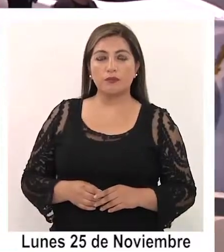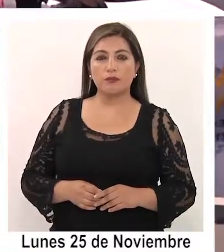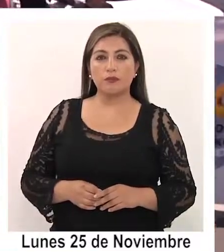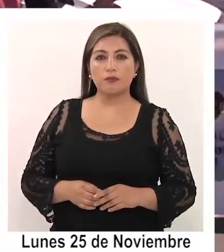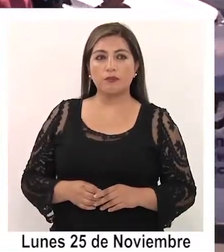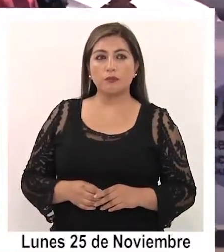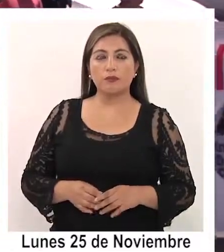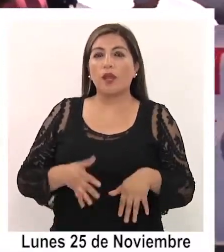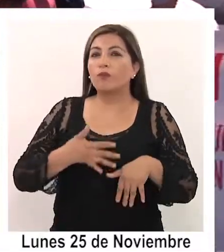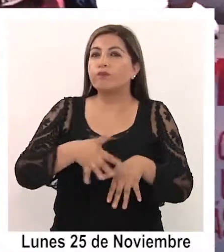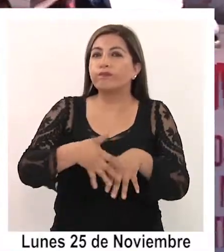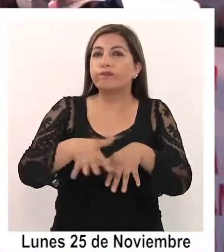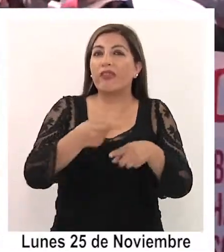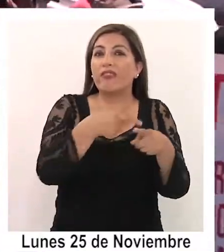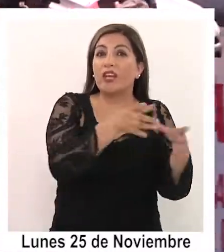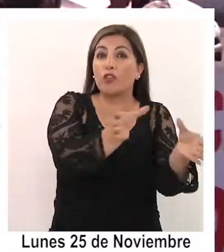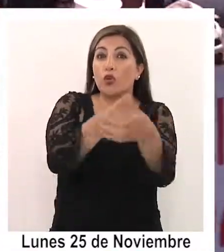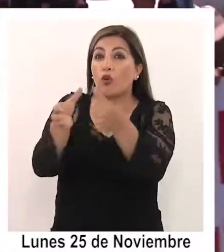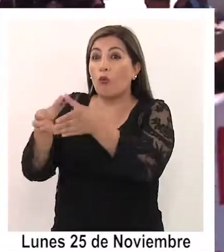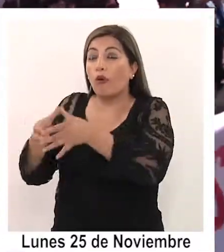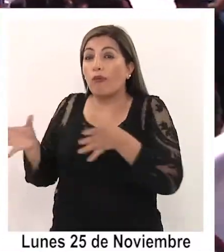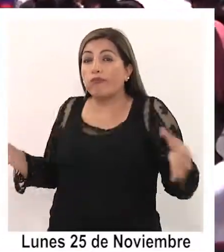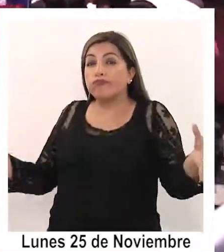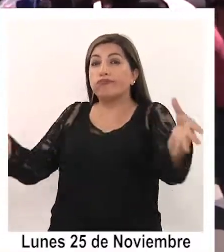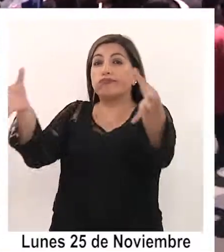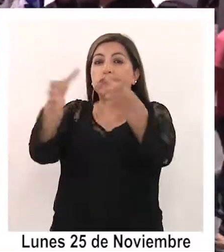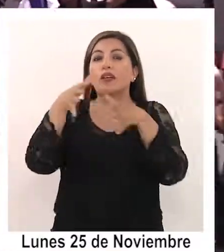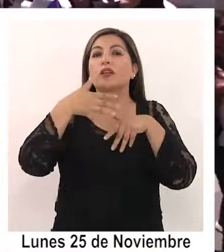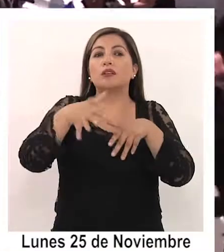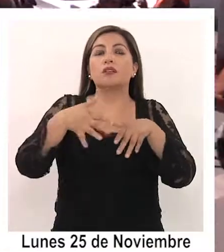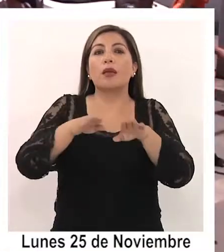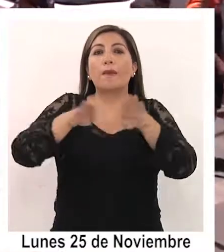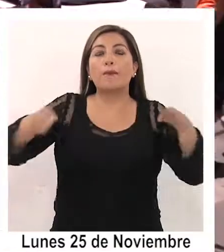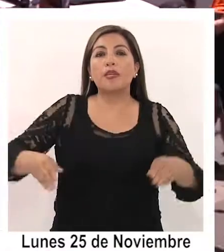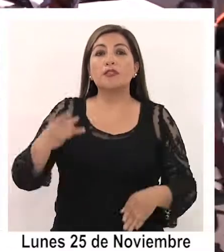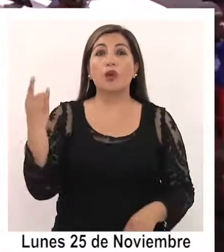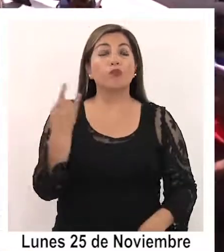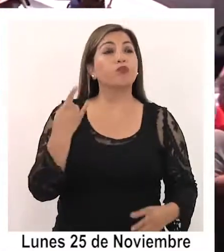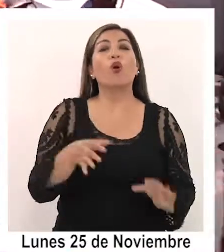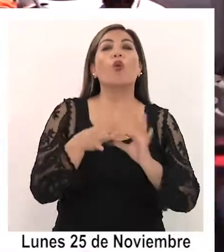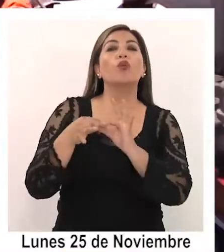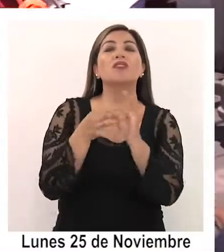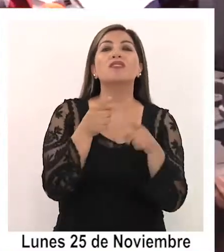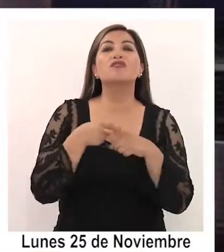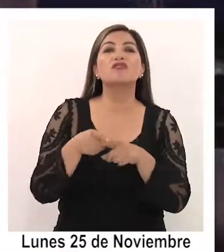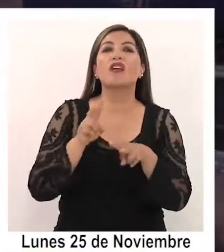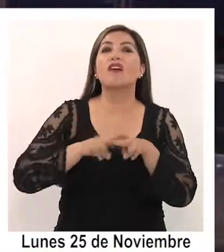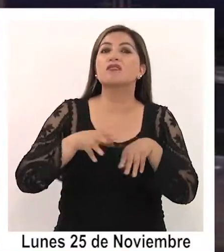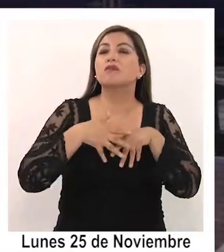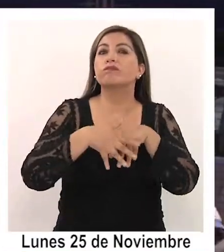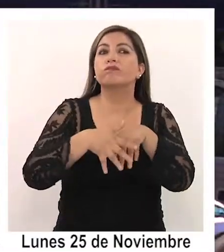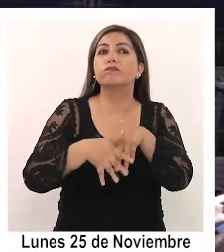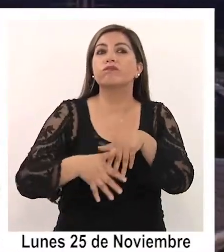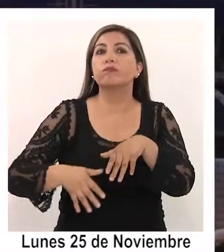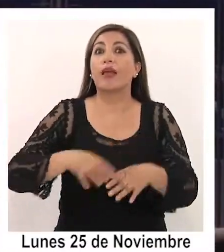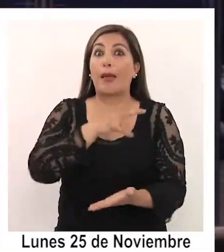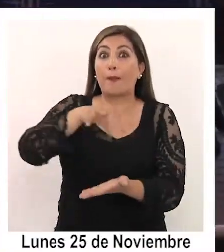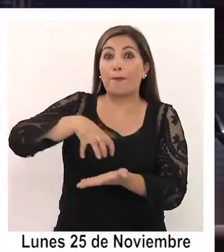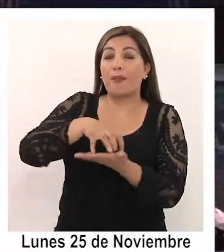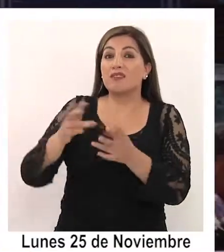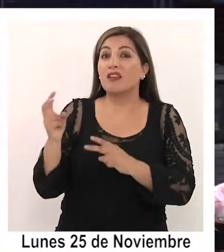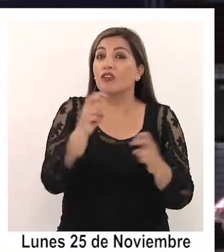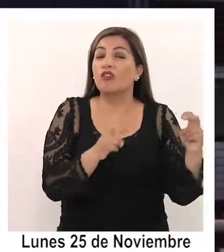Una marcha que reunió diferentes gremios que conforman el colectivo Mesa de Unidad Social realizaron una marcha que, desde la Plaza